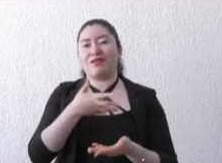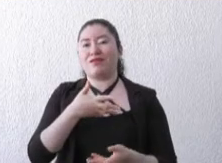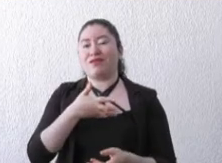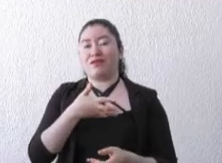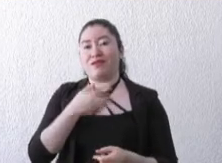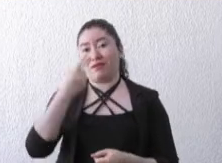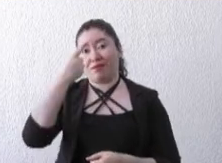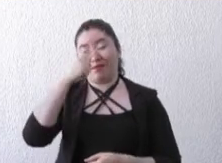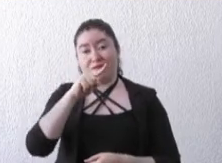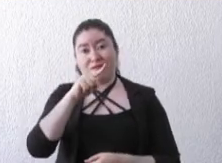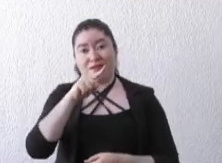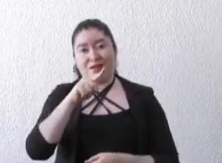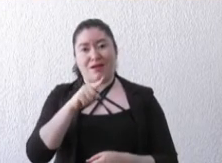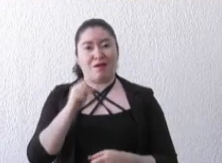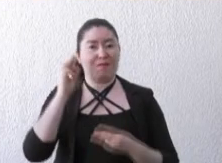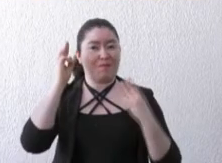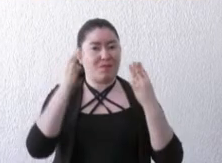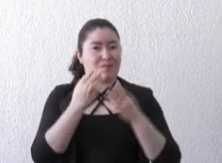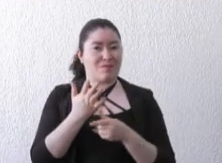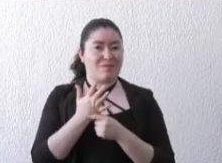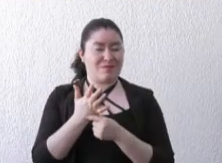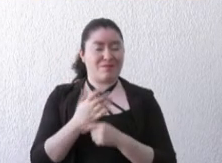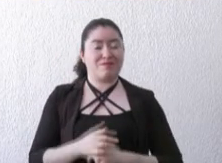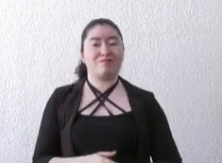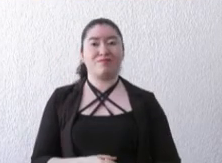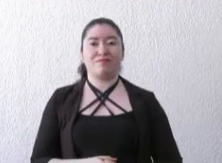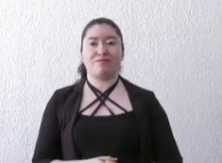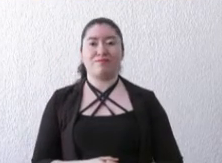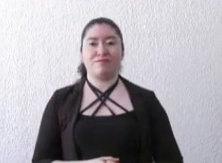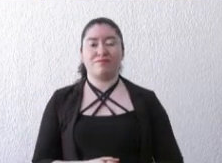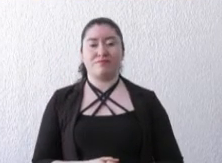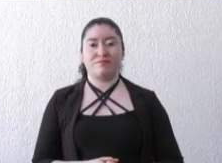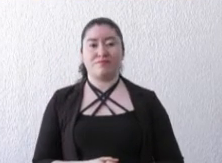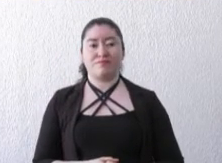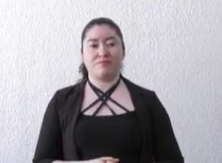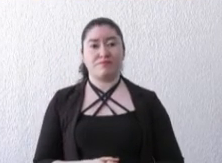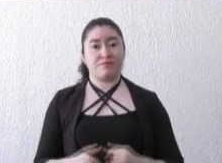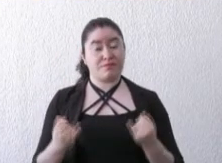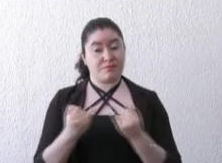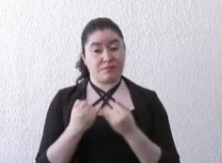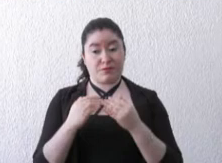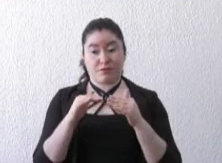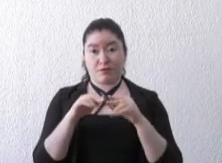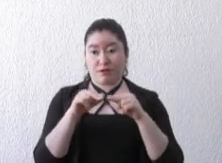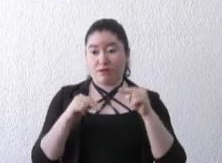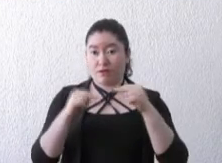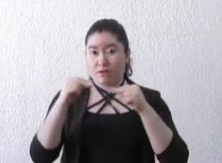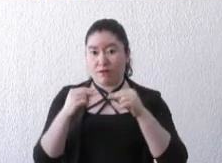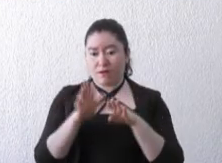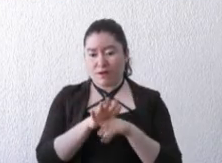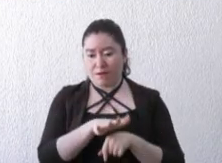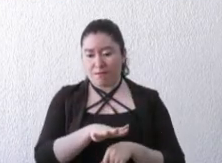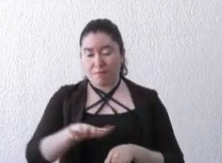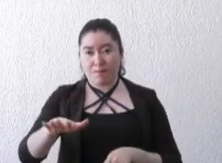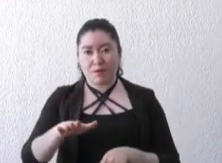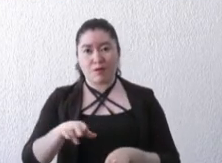museo que acaban de hacer referencia. La siguiente, los pisos con duela de madera, pero que son pisos grado ingeniería